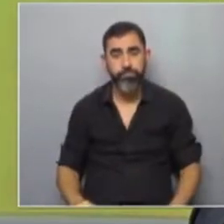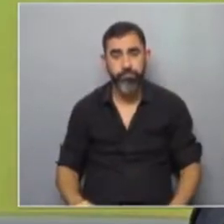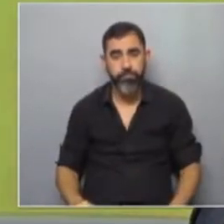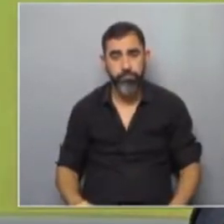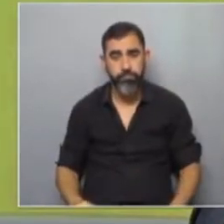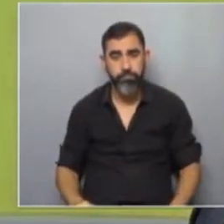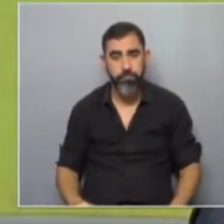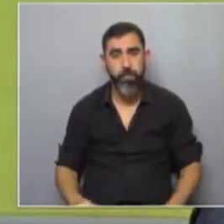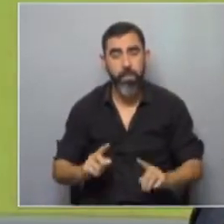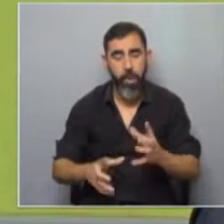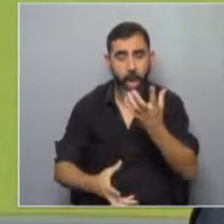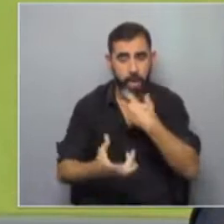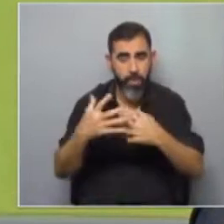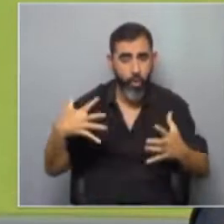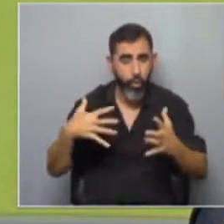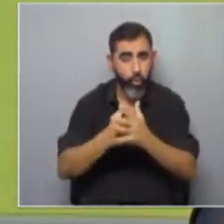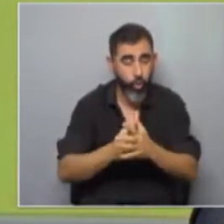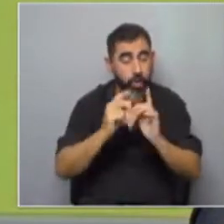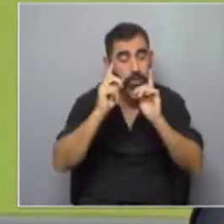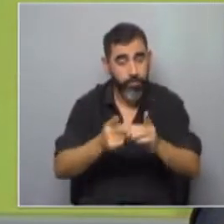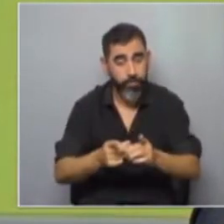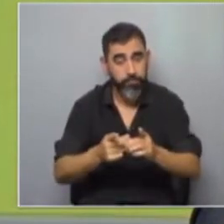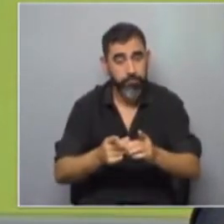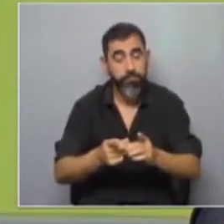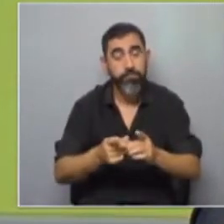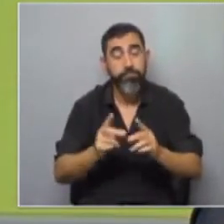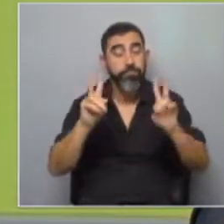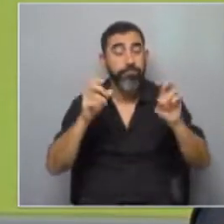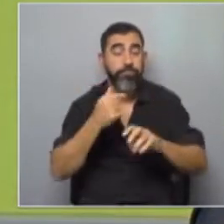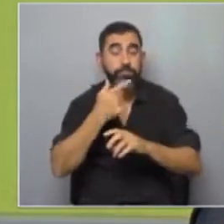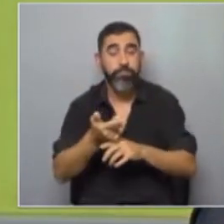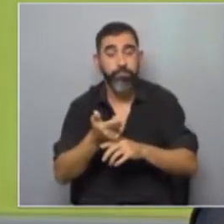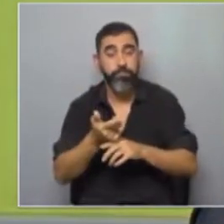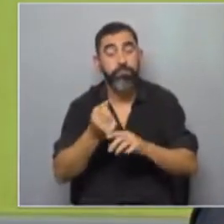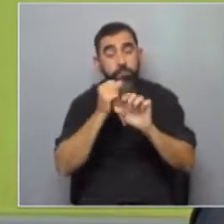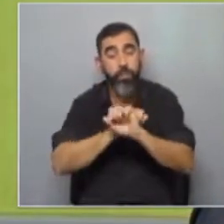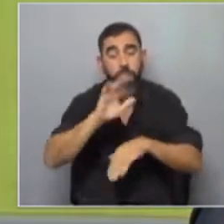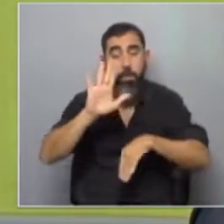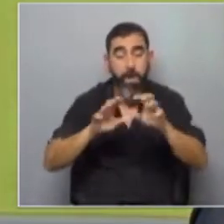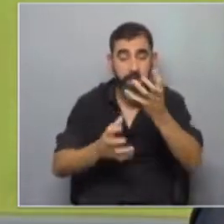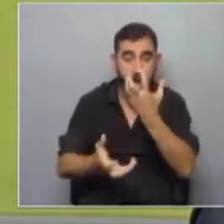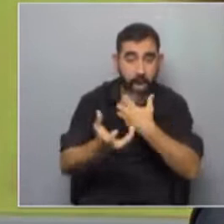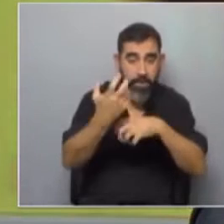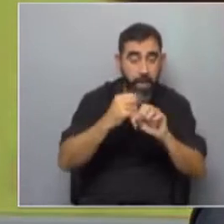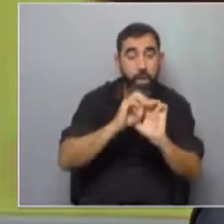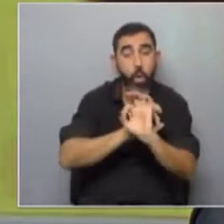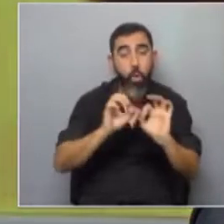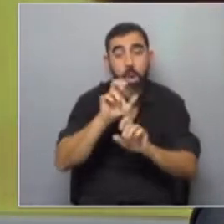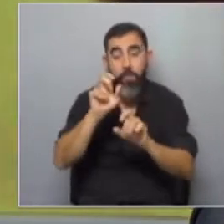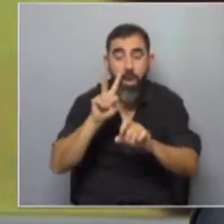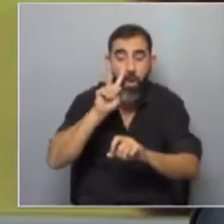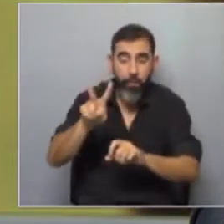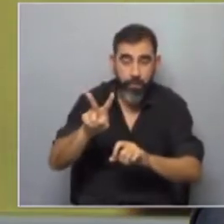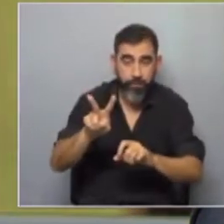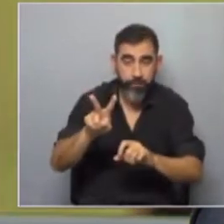de los felinos pequeños que tenemos en Uruguay, era el de los más raros, ¿no? O el más raro en ese momento. Y en los últimos 20 años